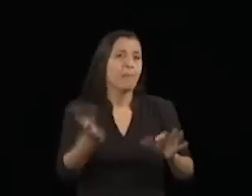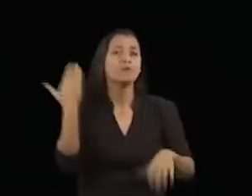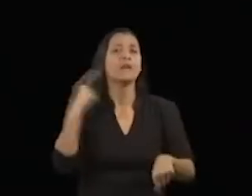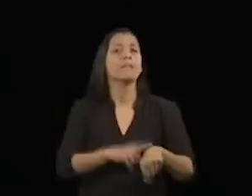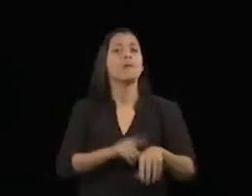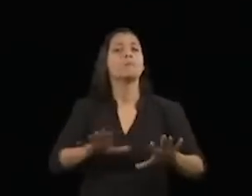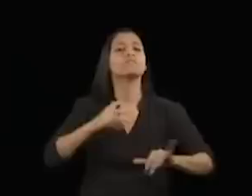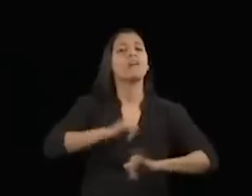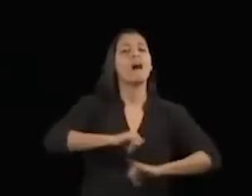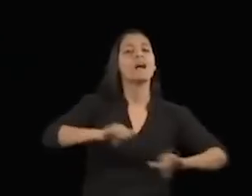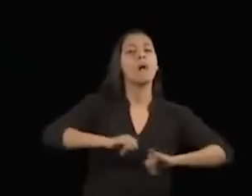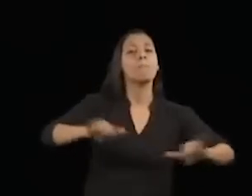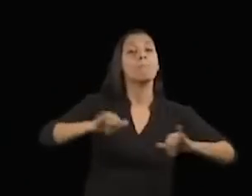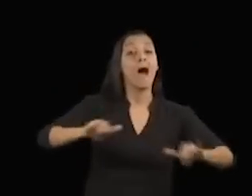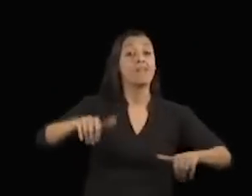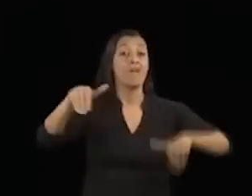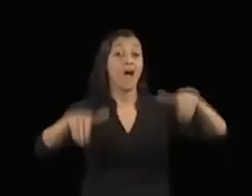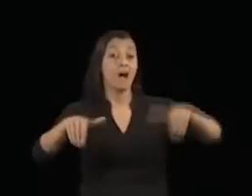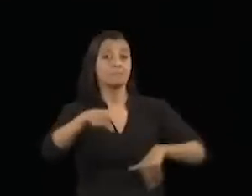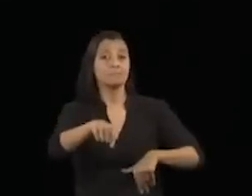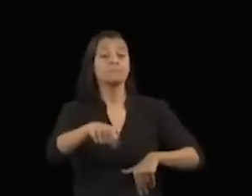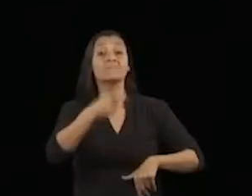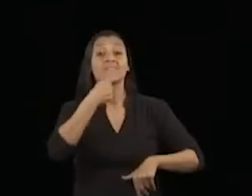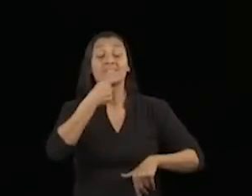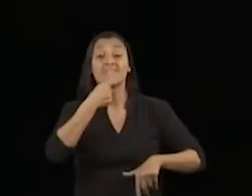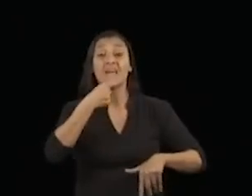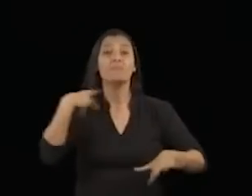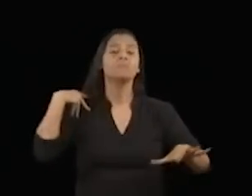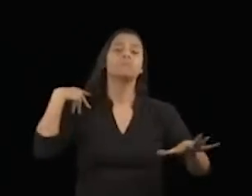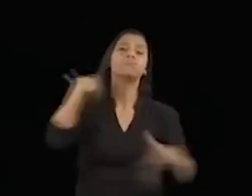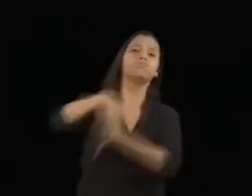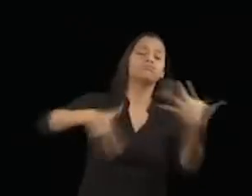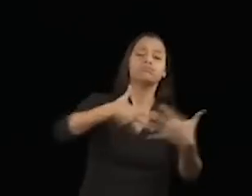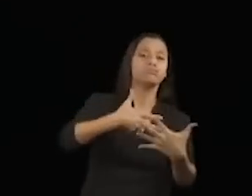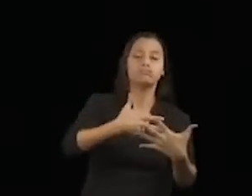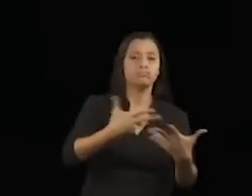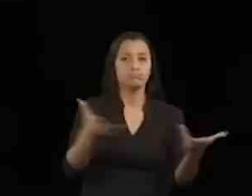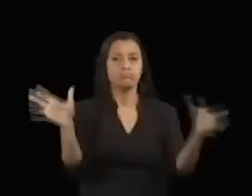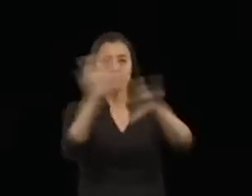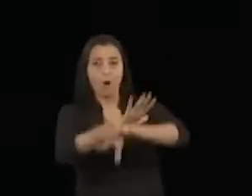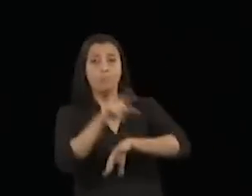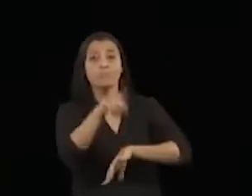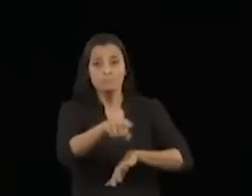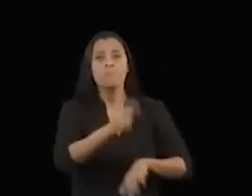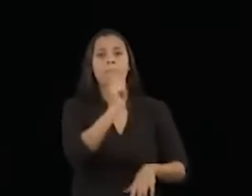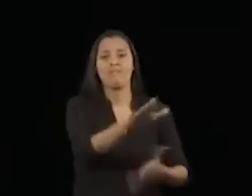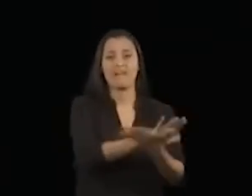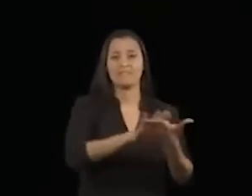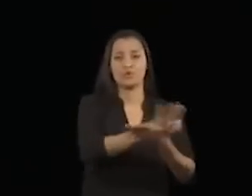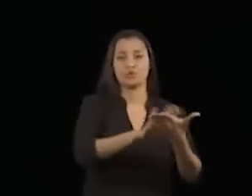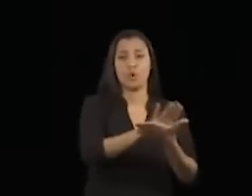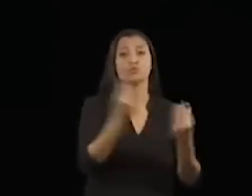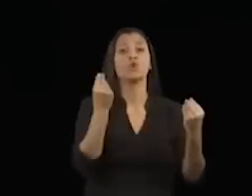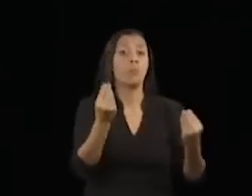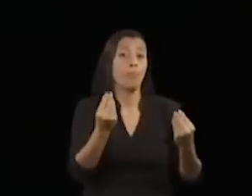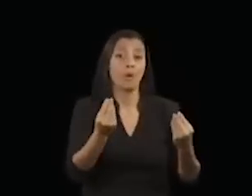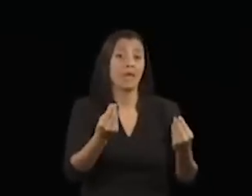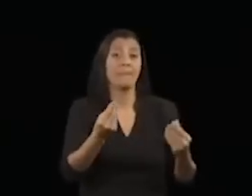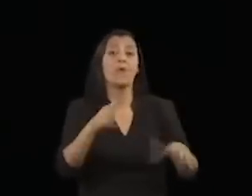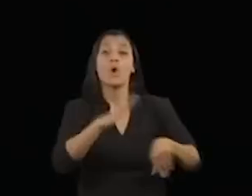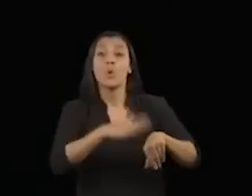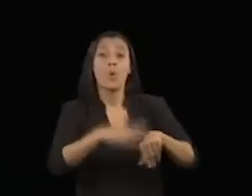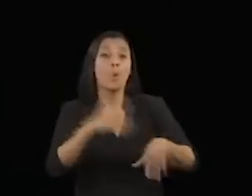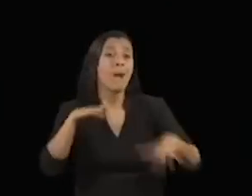que si estallaba la crisis eso era más fácil resolver, porque el ajuste, digamos, se lo iba a imponer la propia realidad a